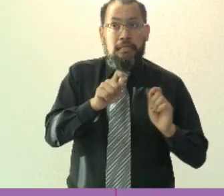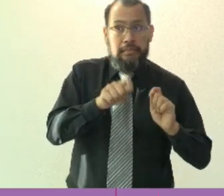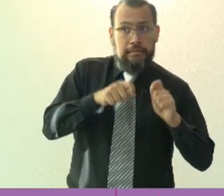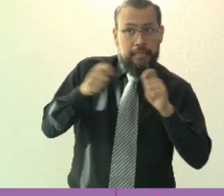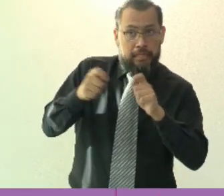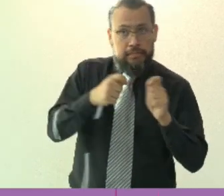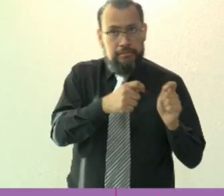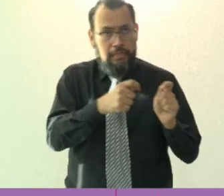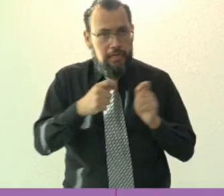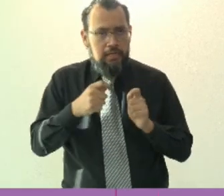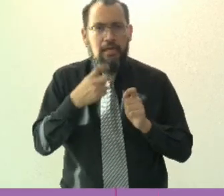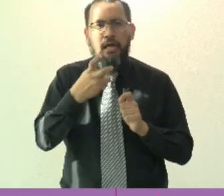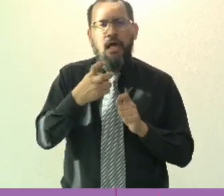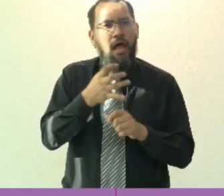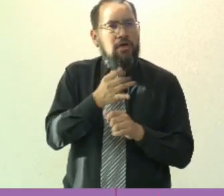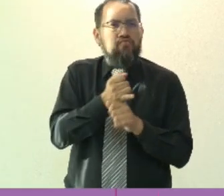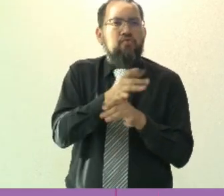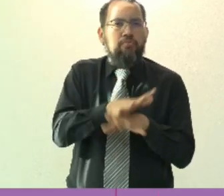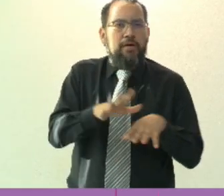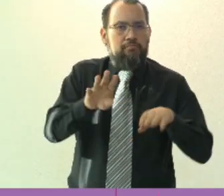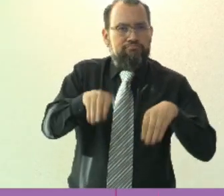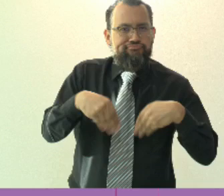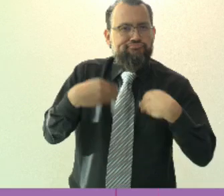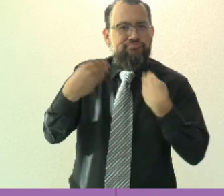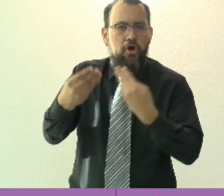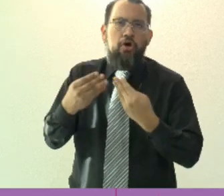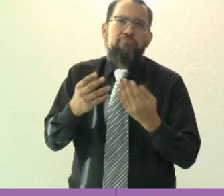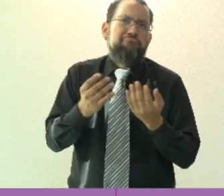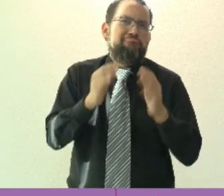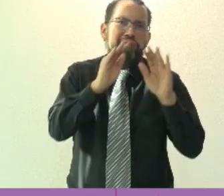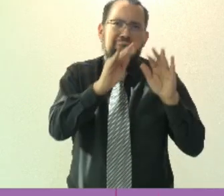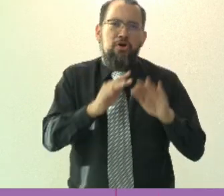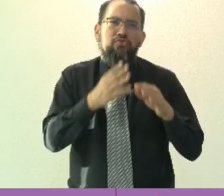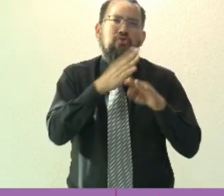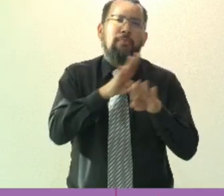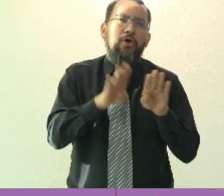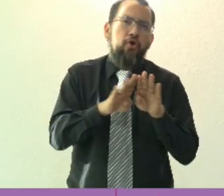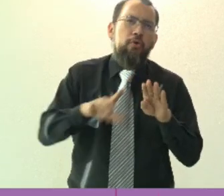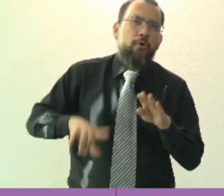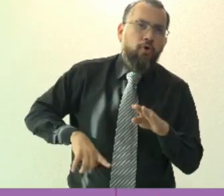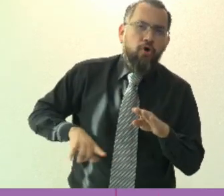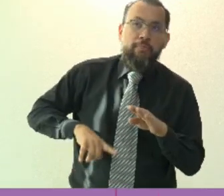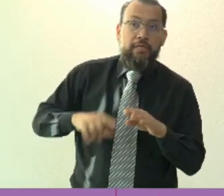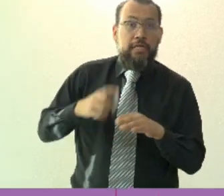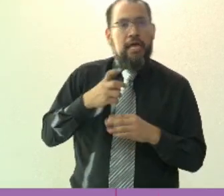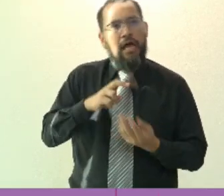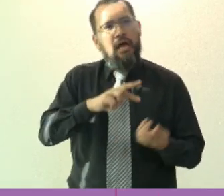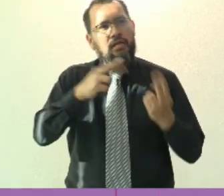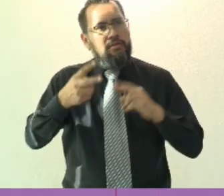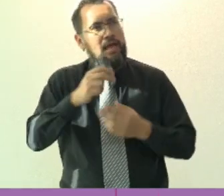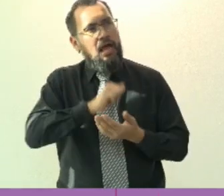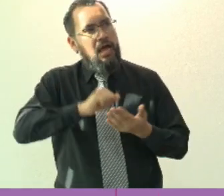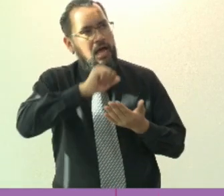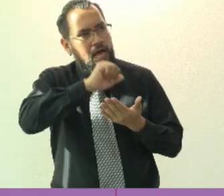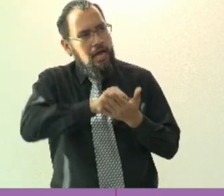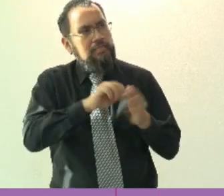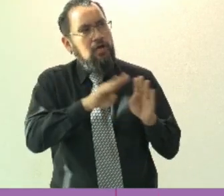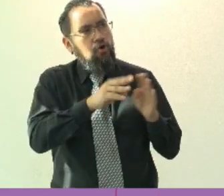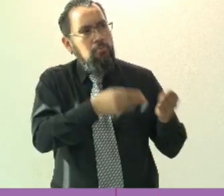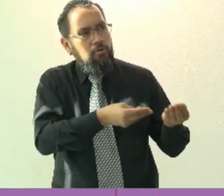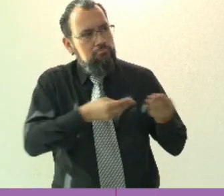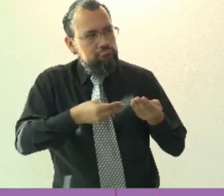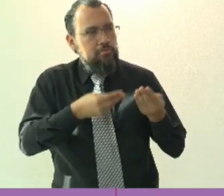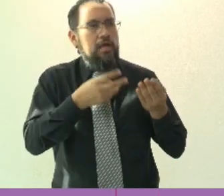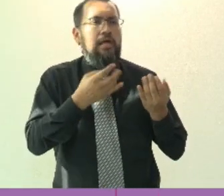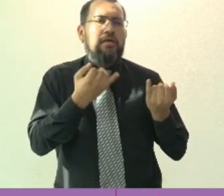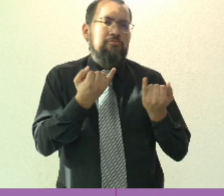entrega-recepción, pues básicamente tu informe de gobierno, tu acta de entrega y recepción y las memorias. Y eso debe